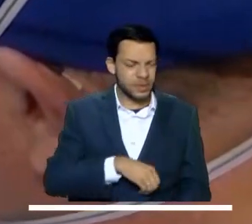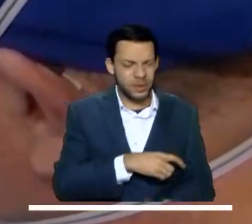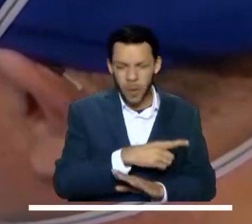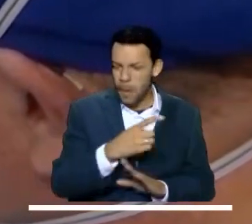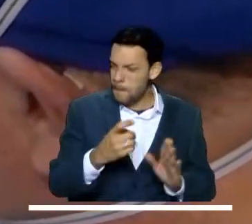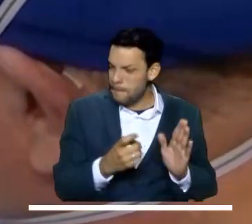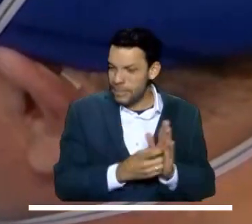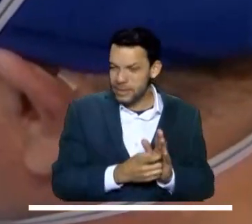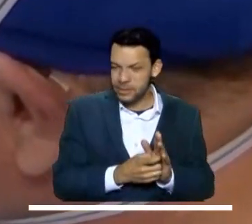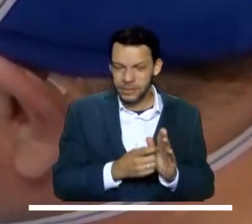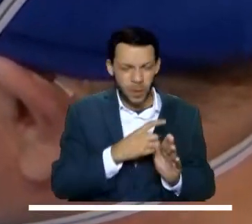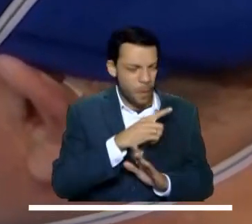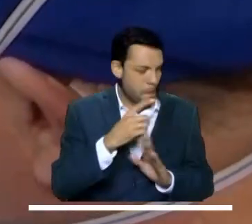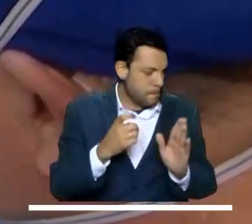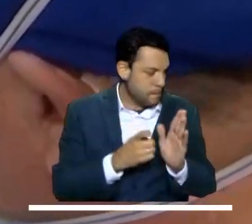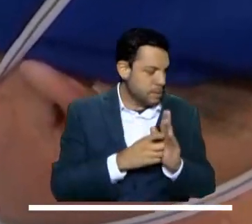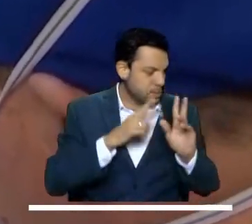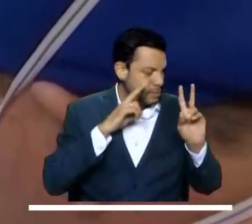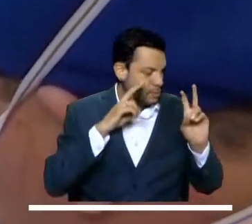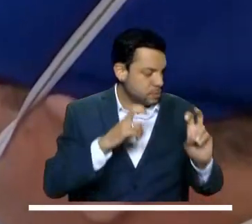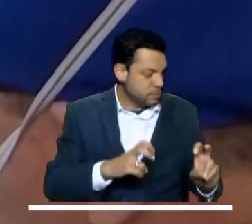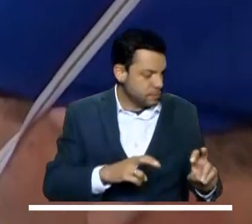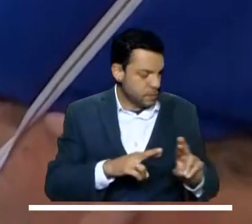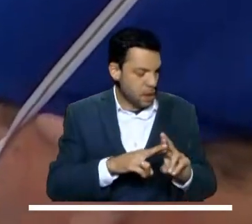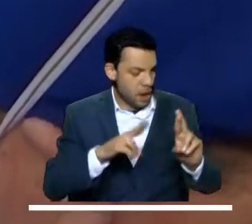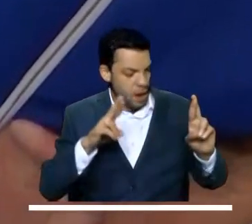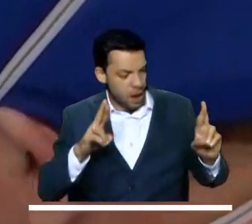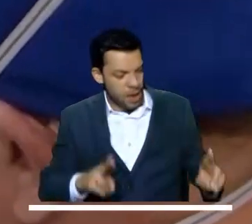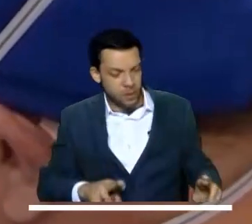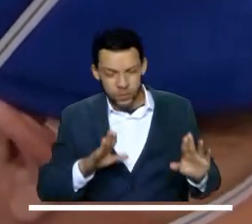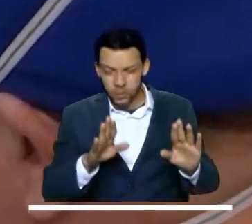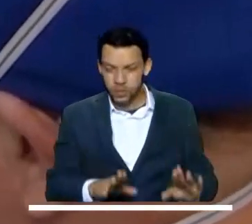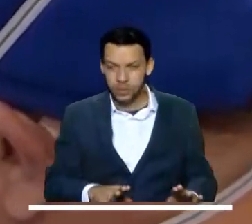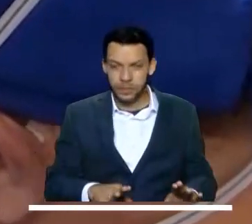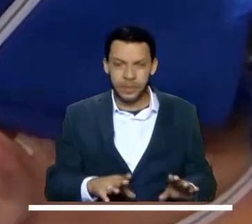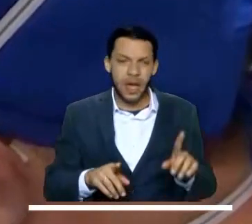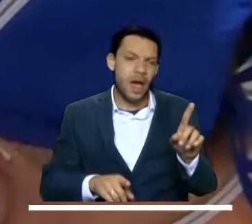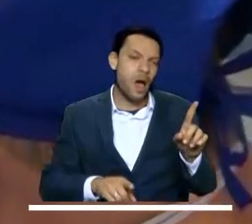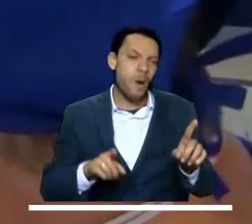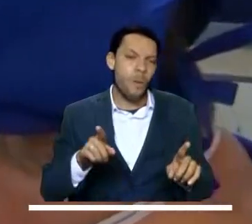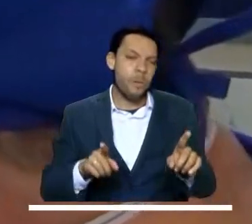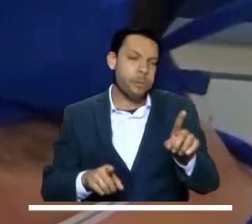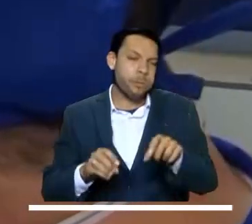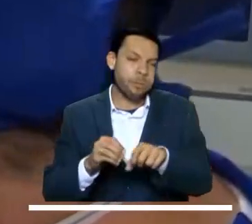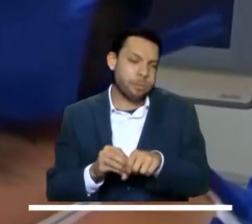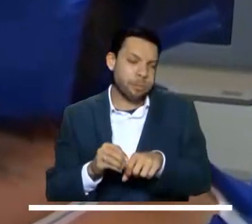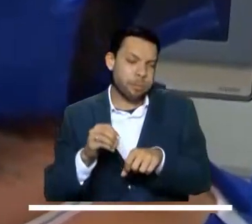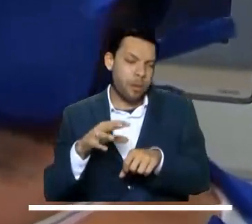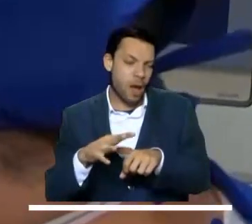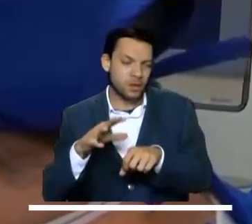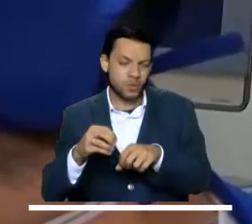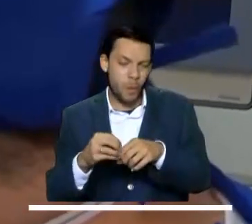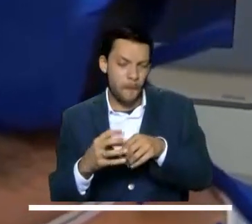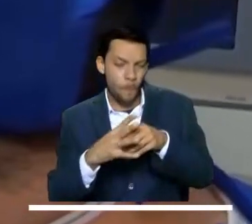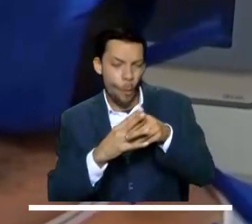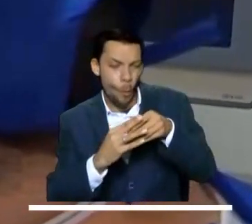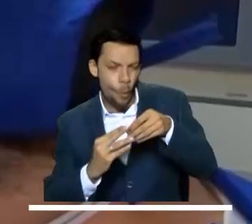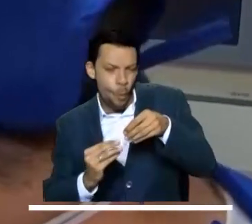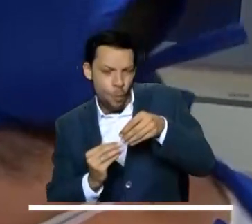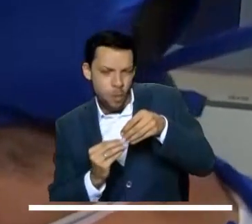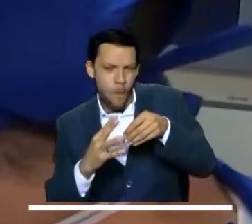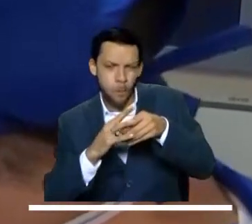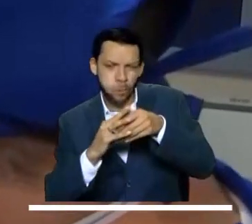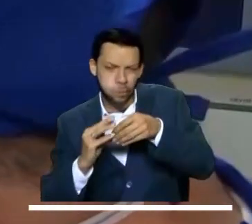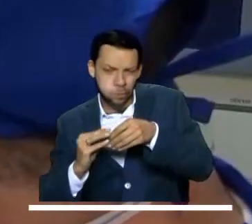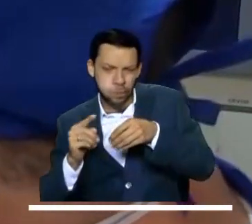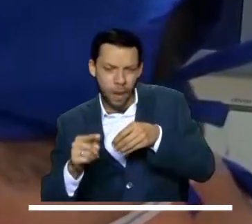de la pared digestiva. Los pólipos son protuberancias que nacen en el intestino, son acumulaciones de células que en un principio son